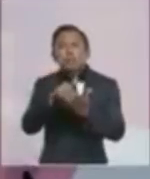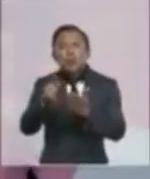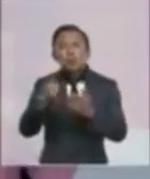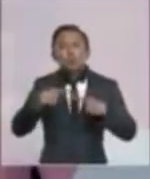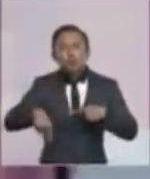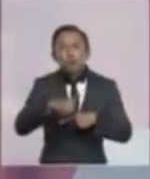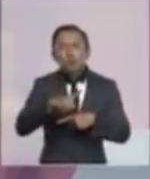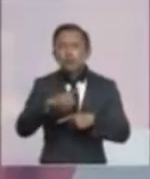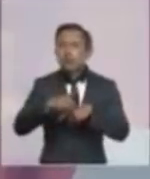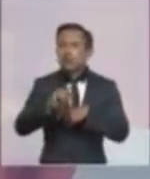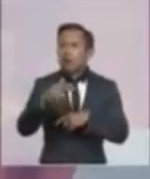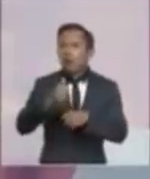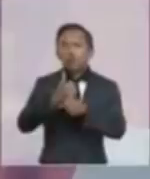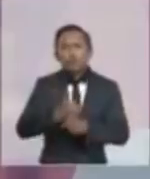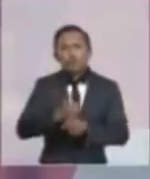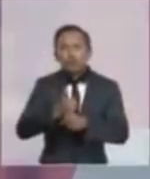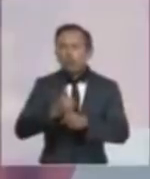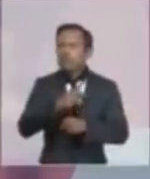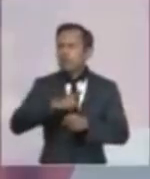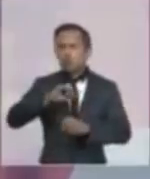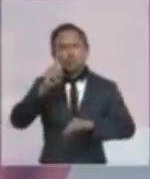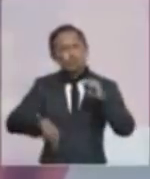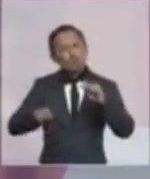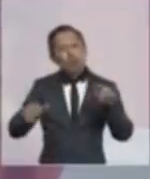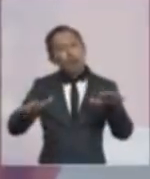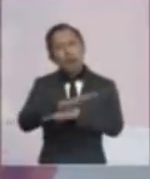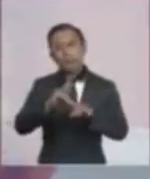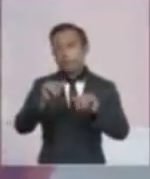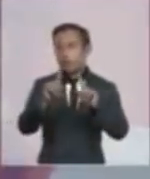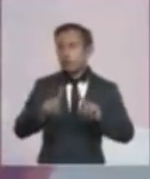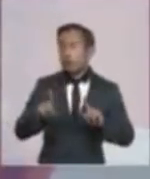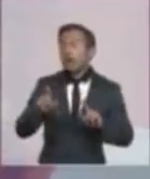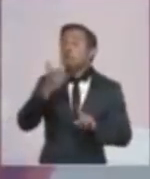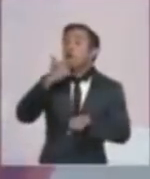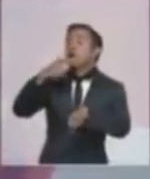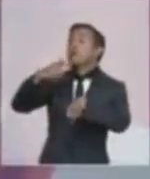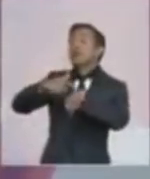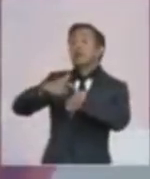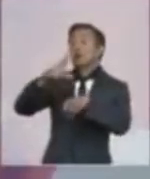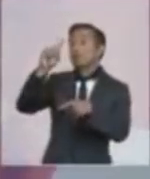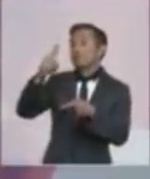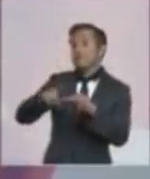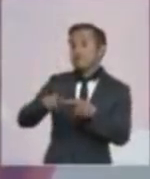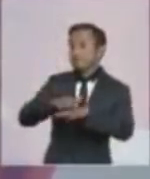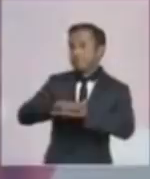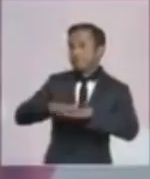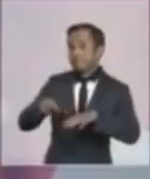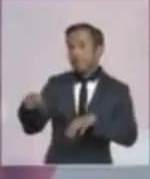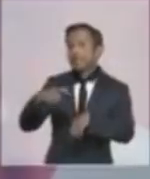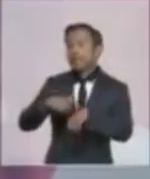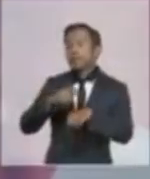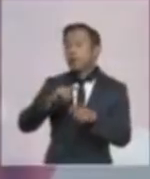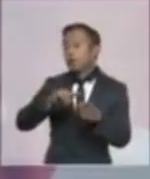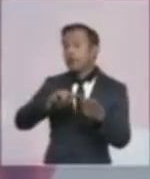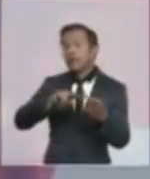paz. Gracias, candidato. Es la peor de las tragedias humanas. Acabó el tiempo para réplica. Me pide la palabra Jaime Rodríguez